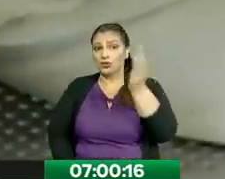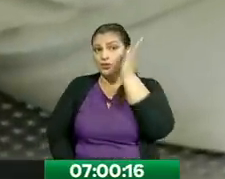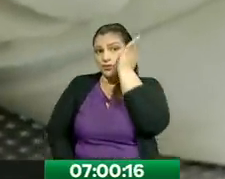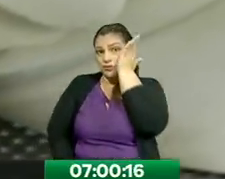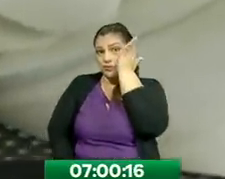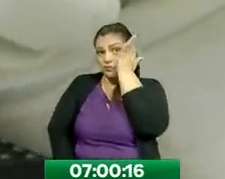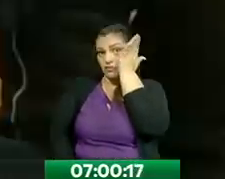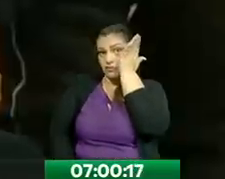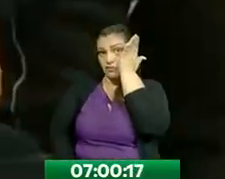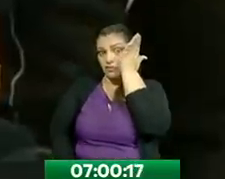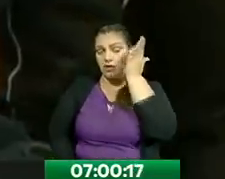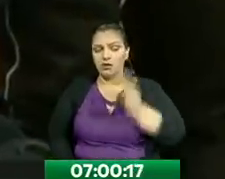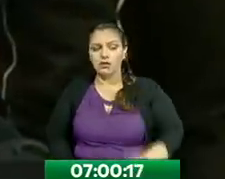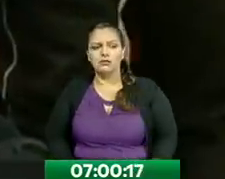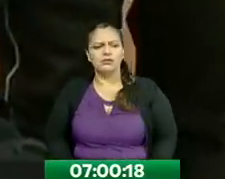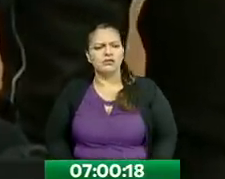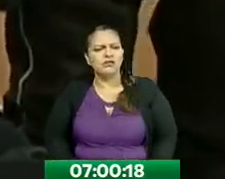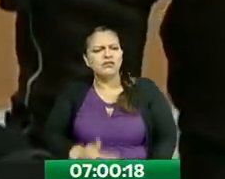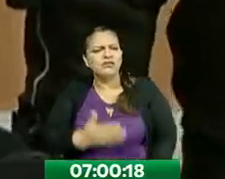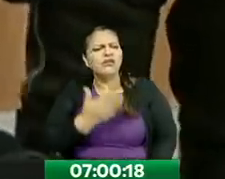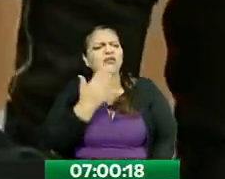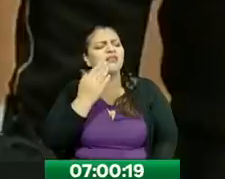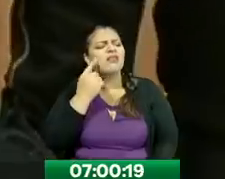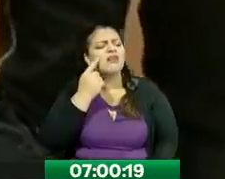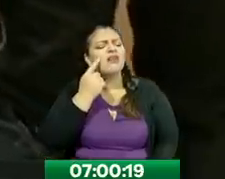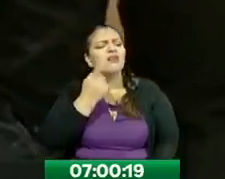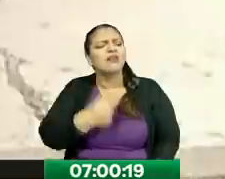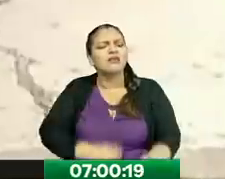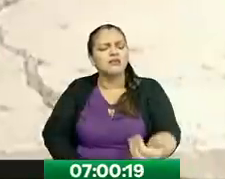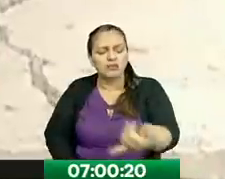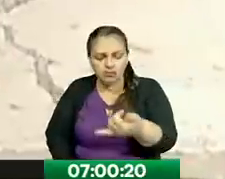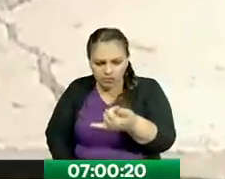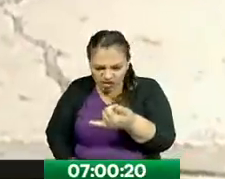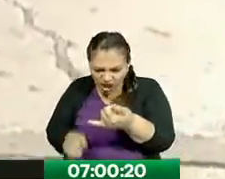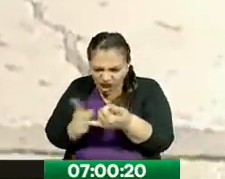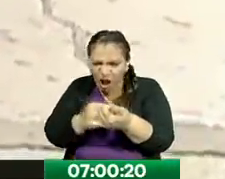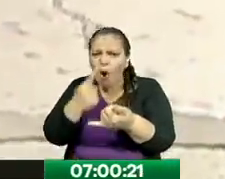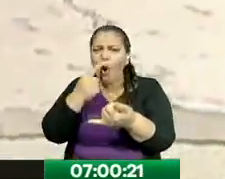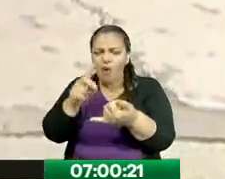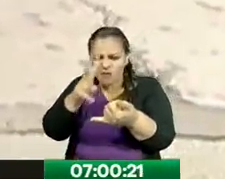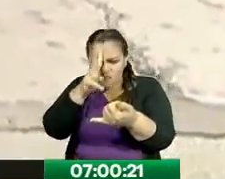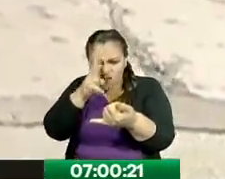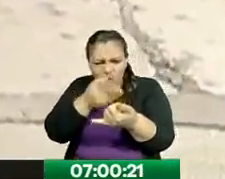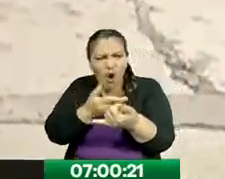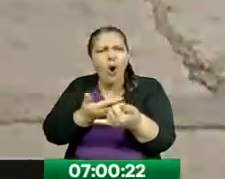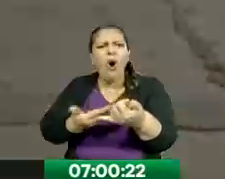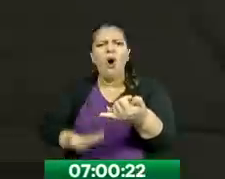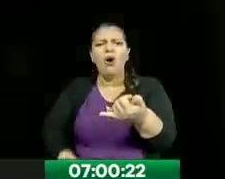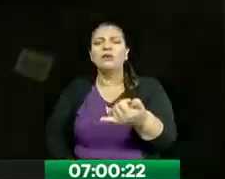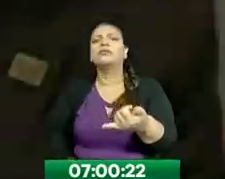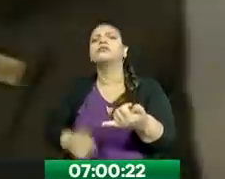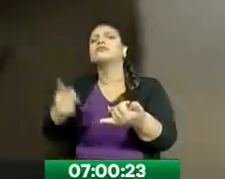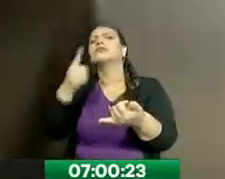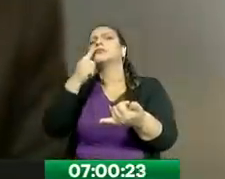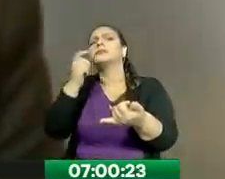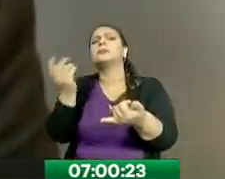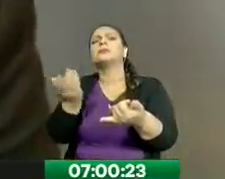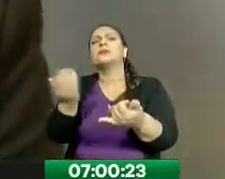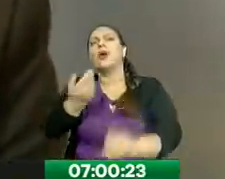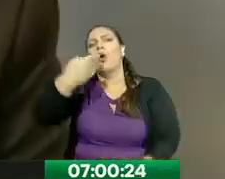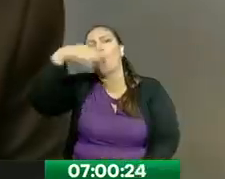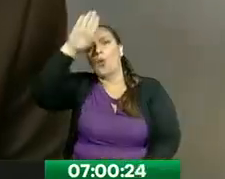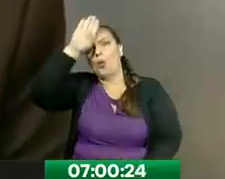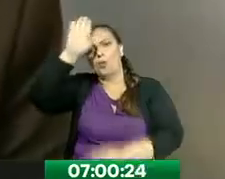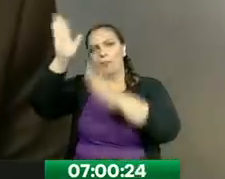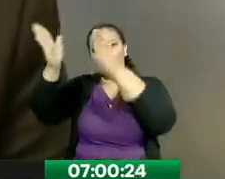cubana tenía contacto desde hace un mes aún no sabe cómo obtuvo el número telefónico la policía un evento